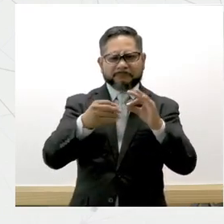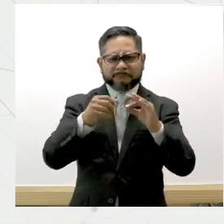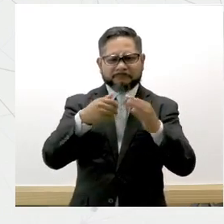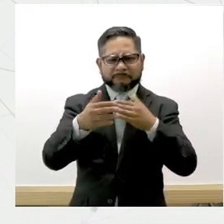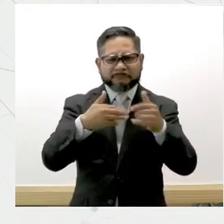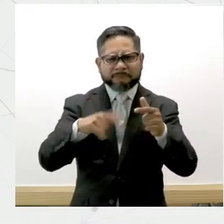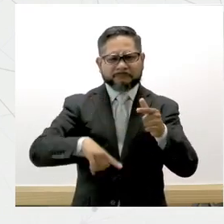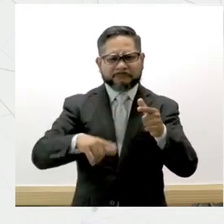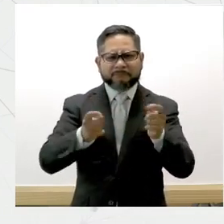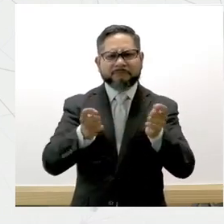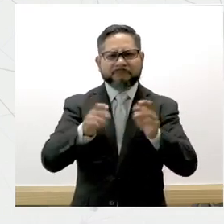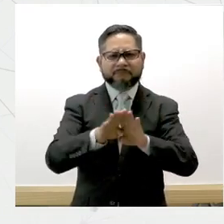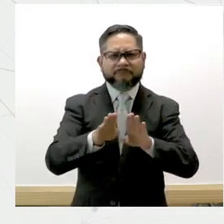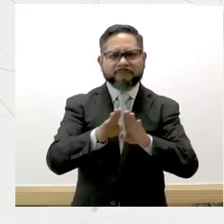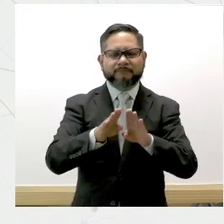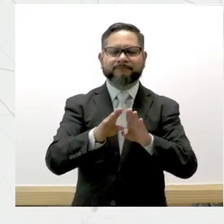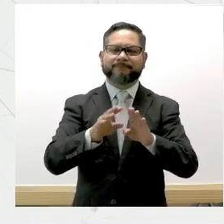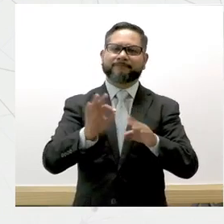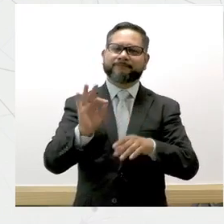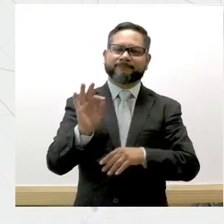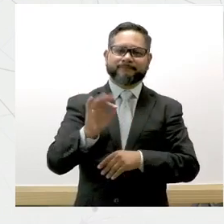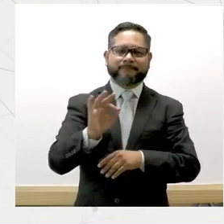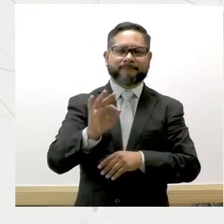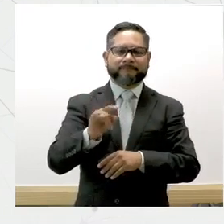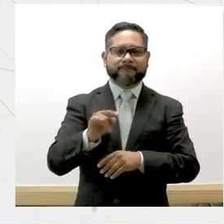gobernanza que ha diseñado precisamente la